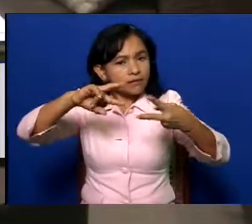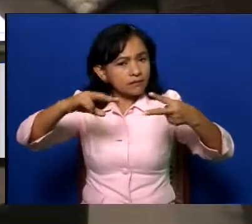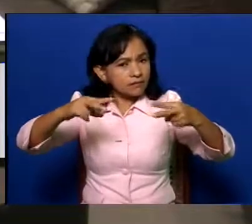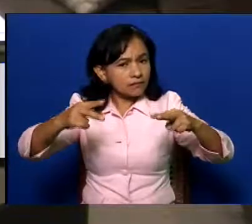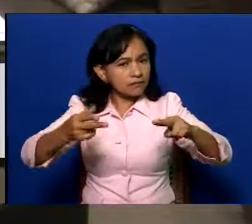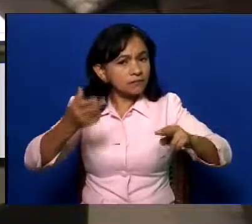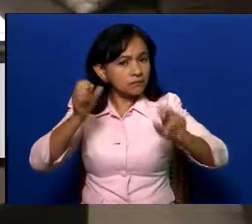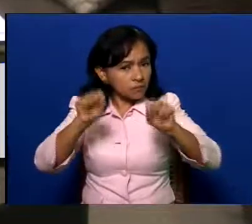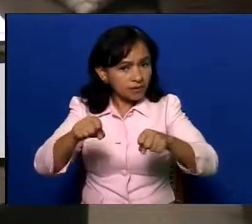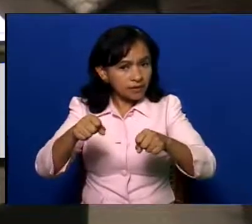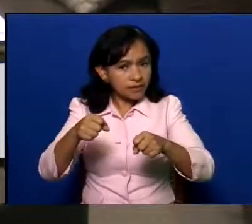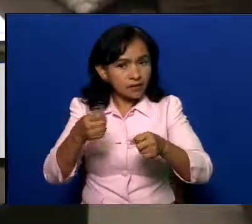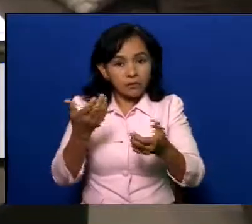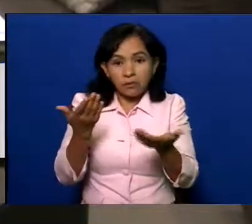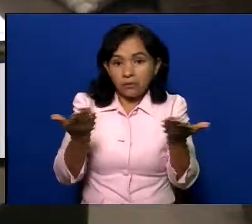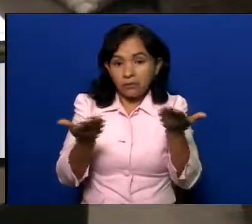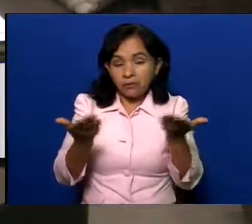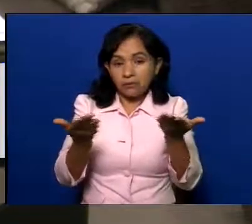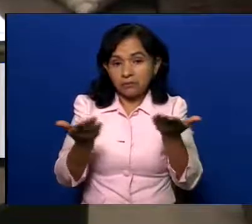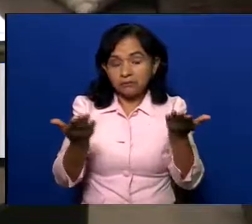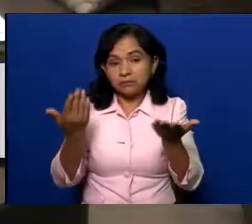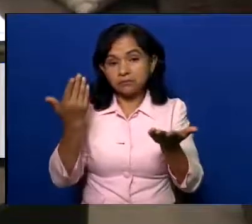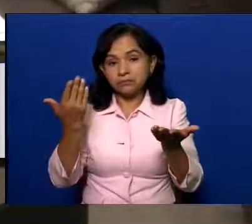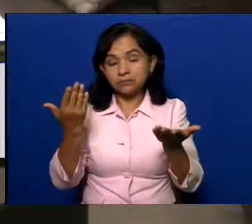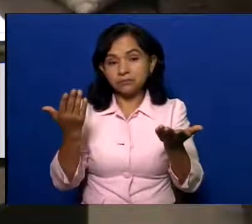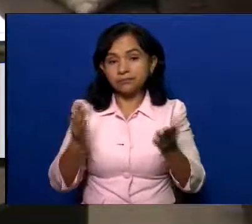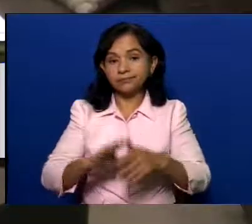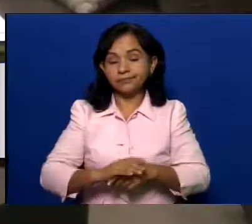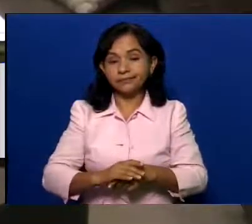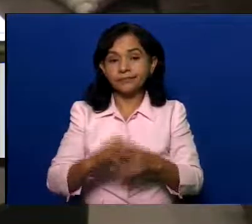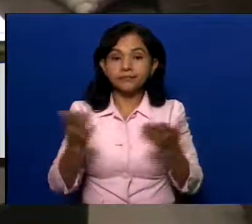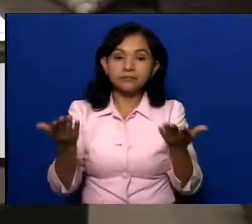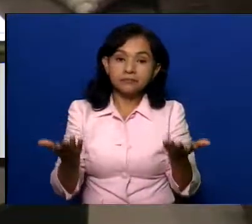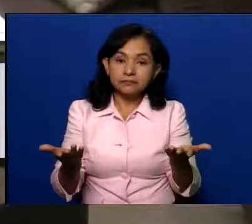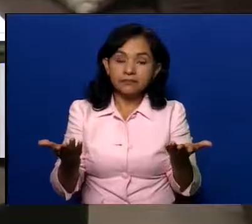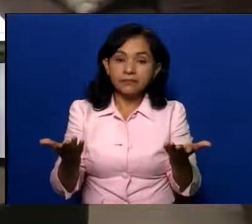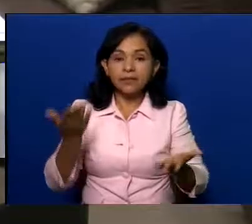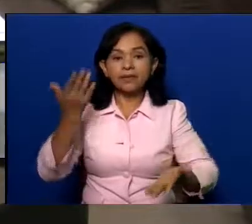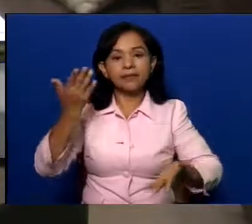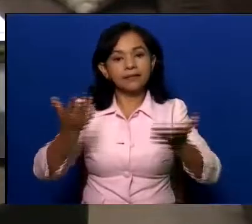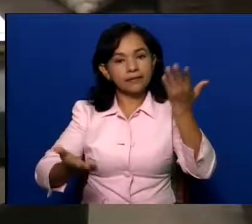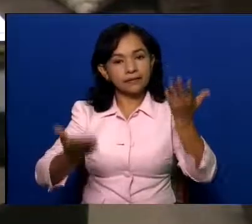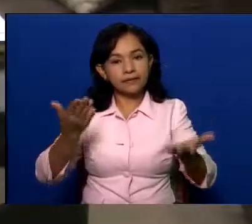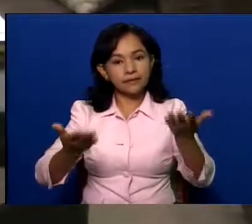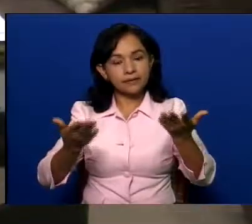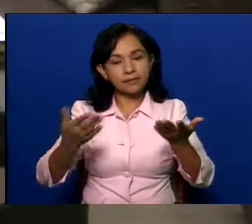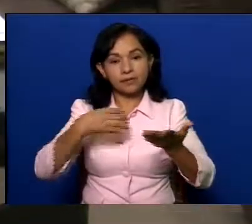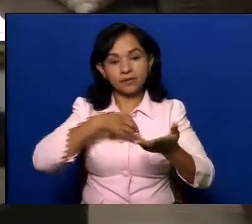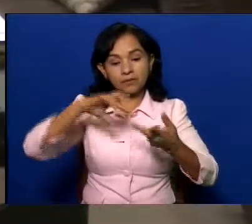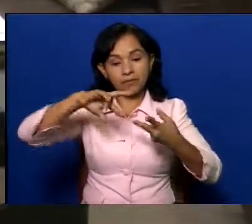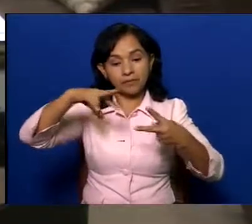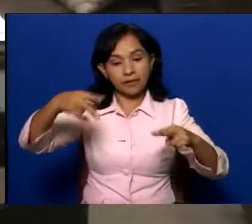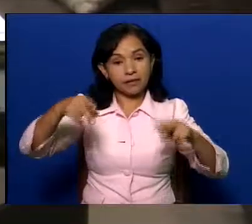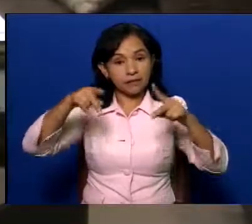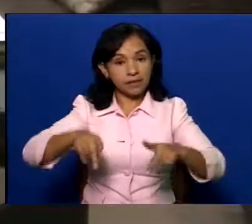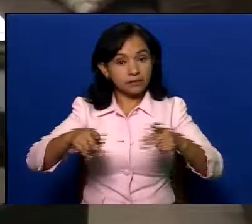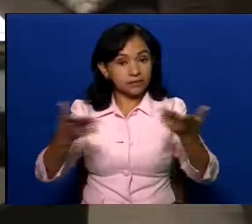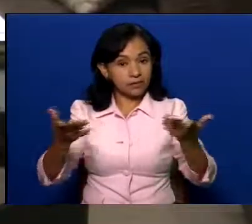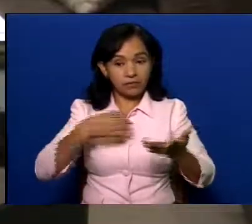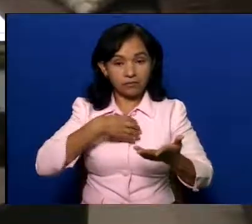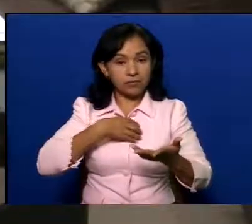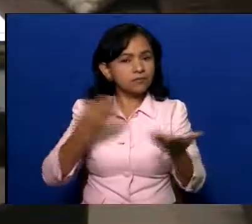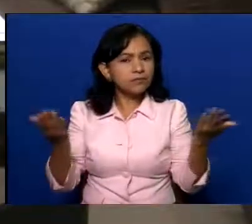debe exactamente? ¿Solo es ese desorden? ¿O es alguna, se podría decir, tiene que ver con la genética pues, de uno? Ya